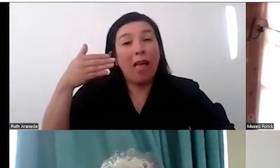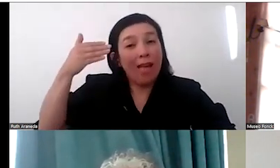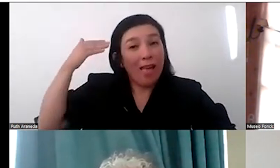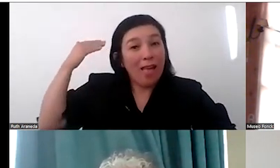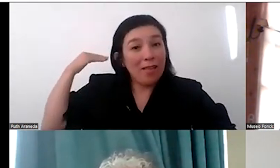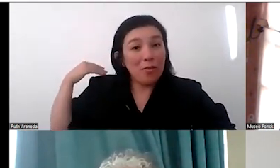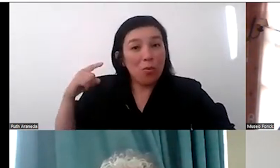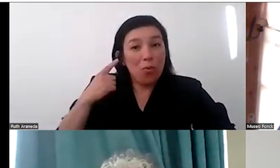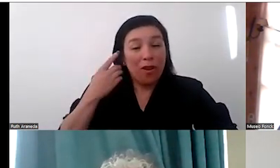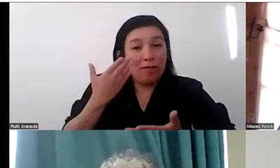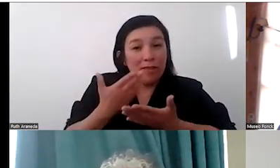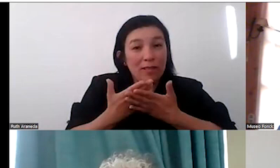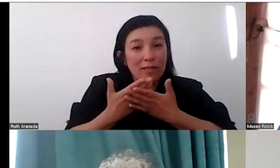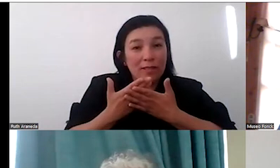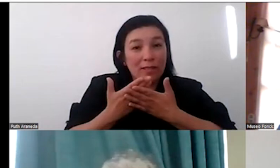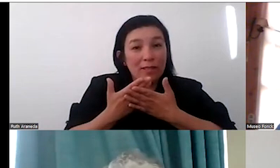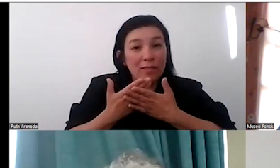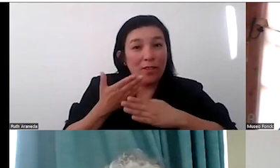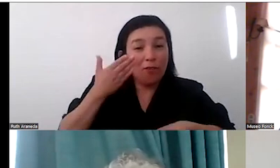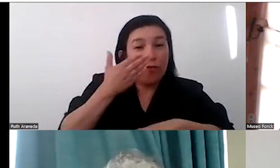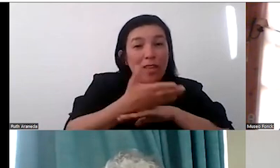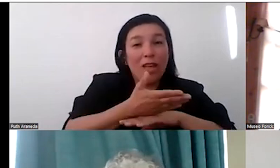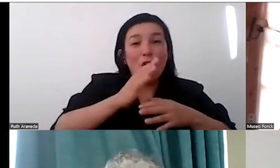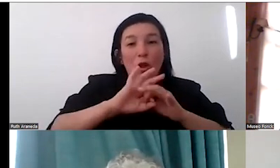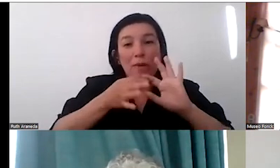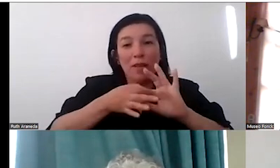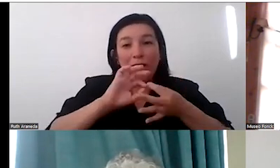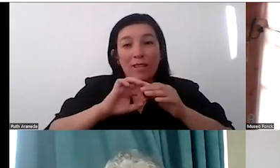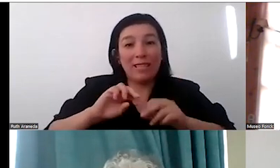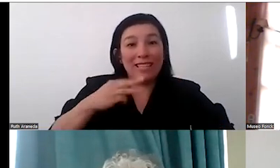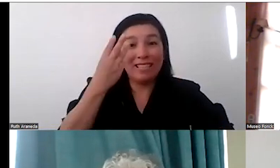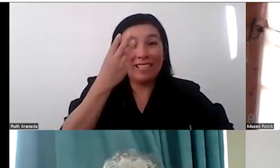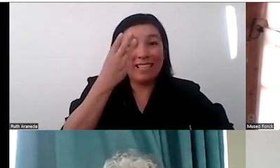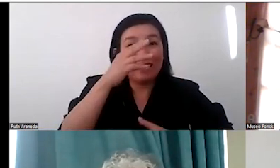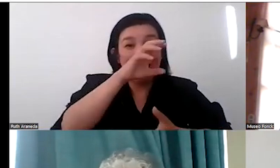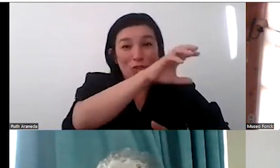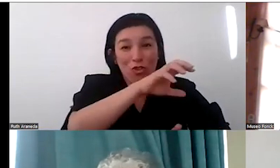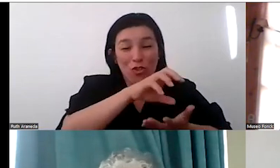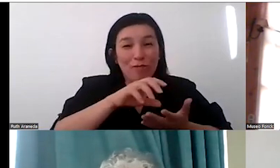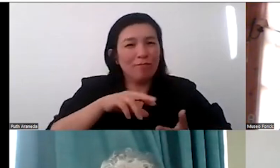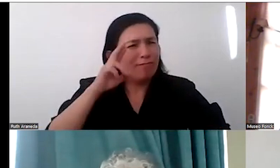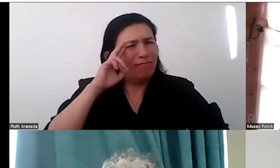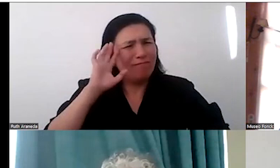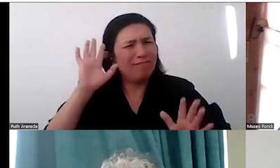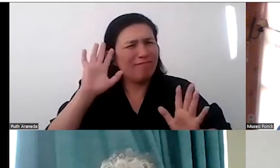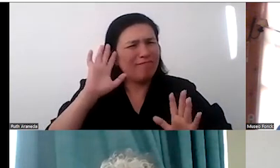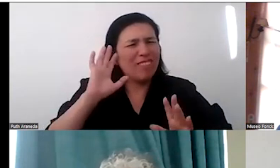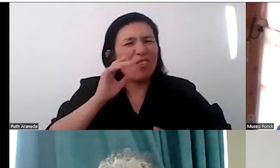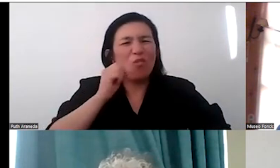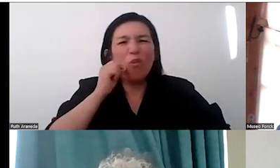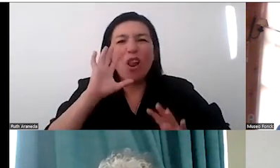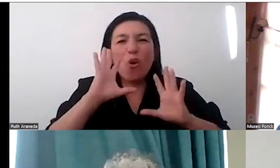fui a Gómez Carreño, al tercer sector, no me recuerdo qué